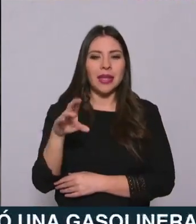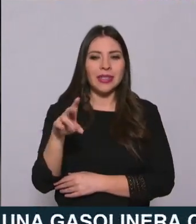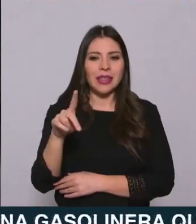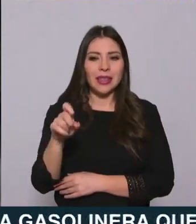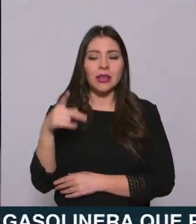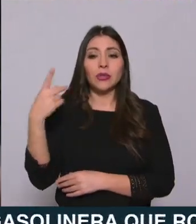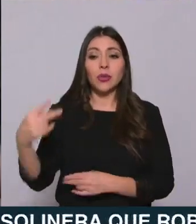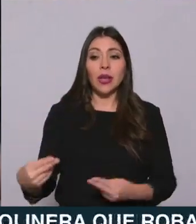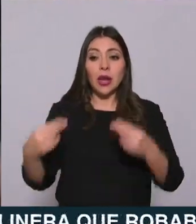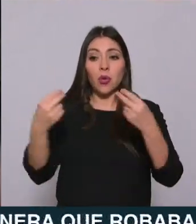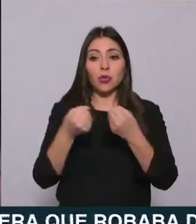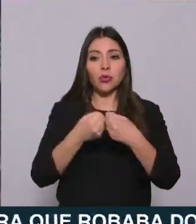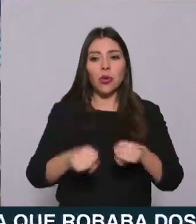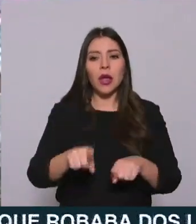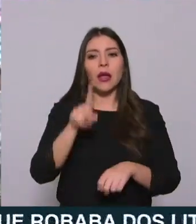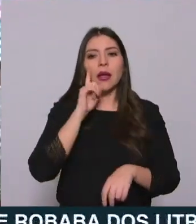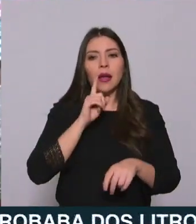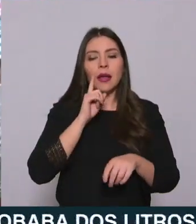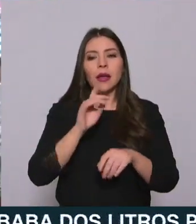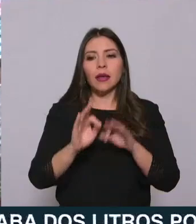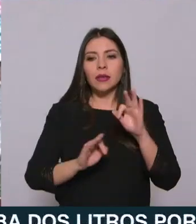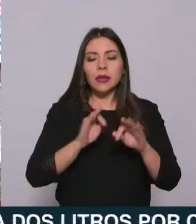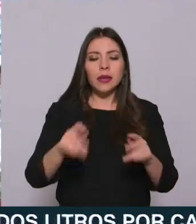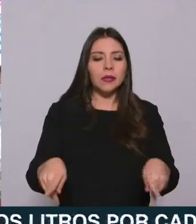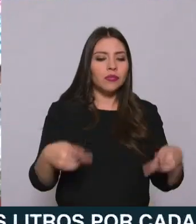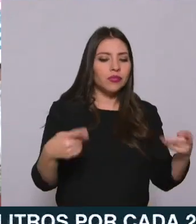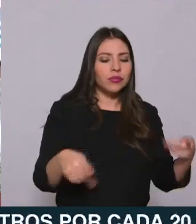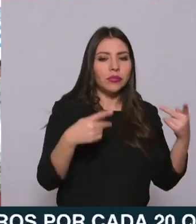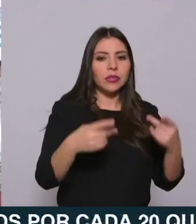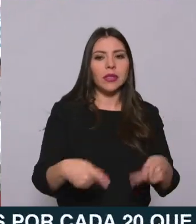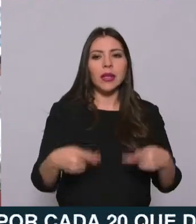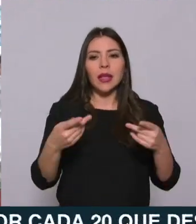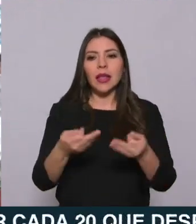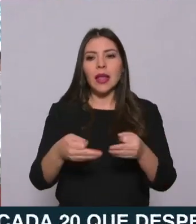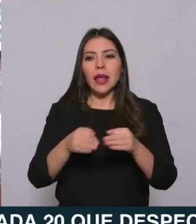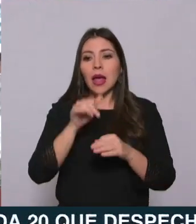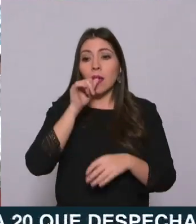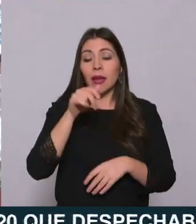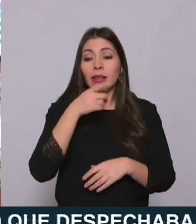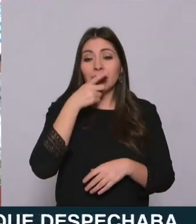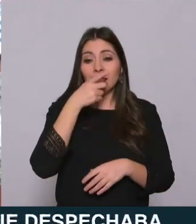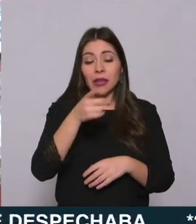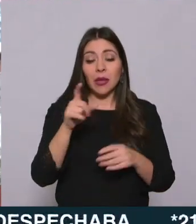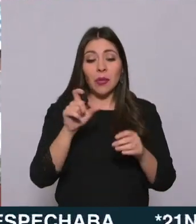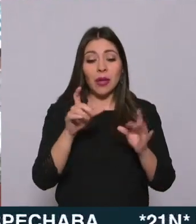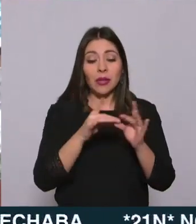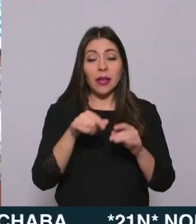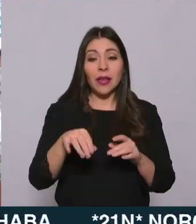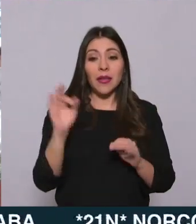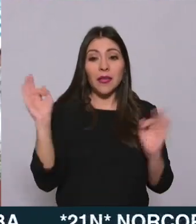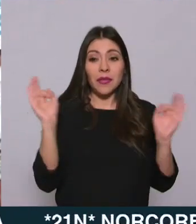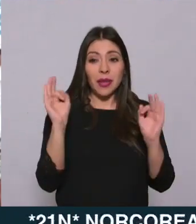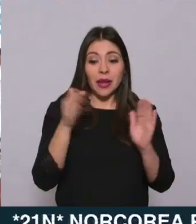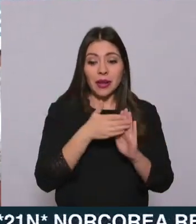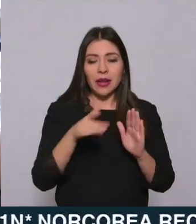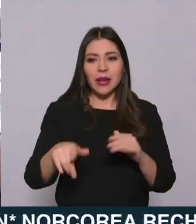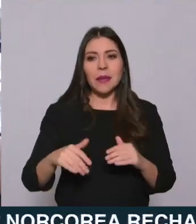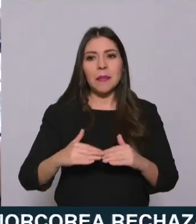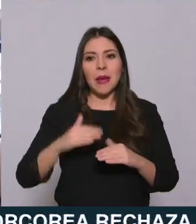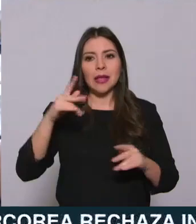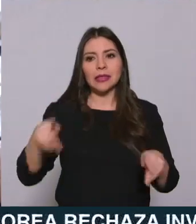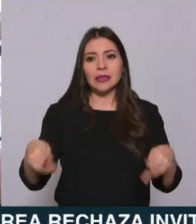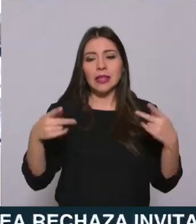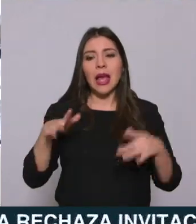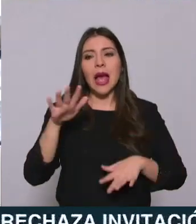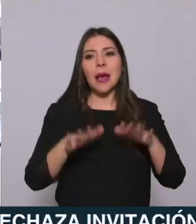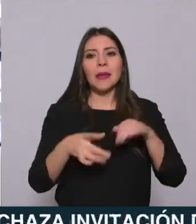3 personas venden tamales y atole. Dice que en esta temporada de frío las ventas aumentan, pero como todo, hay días buenos y malos. Para